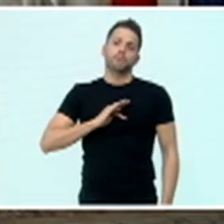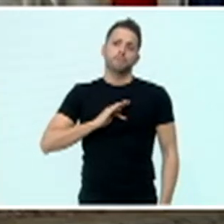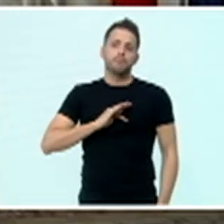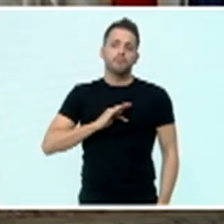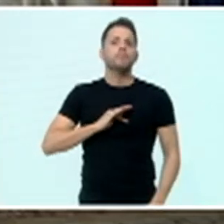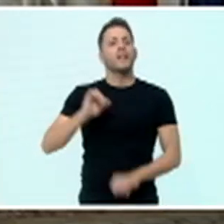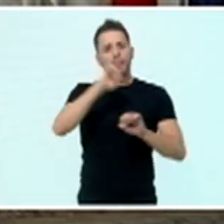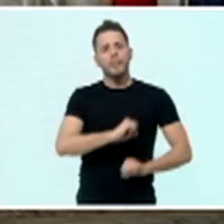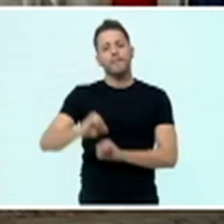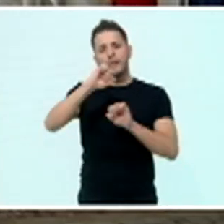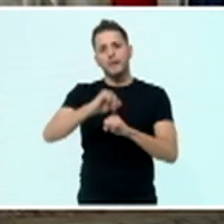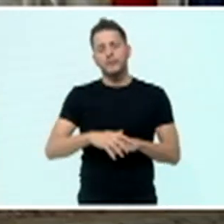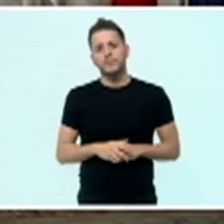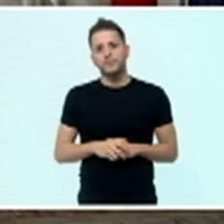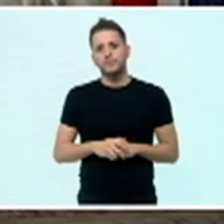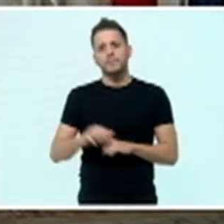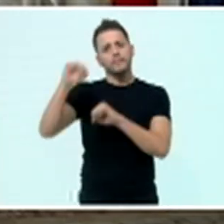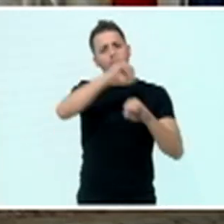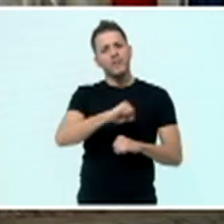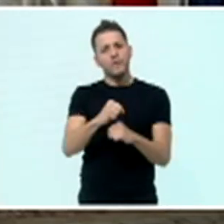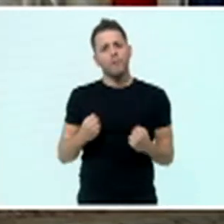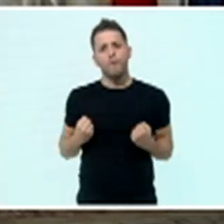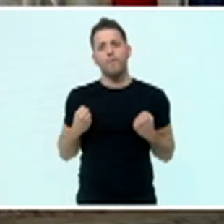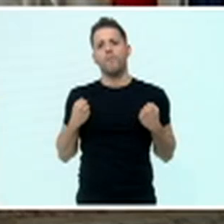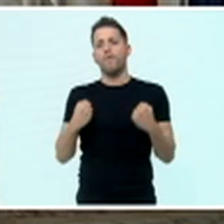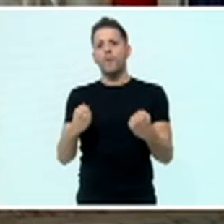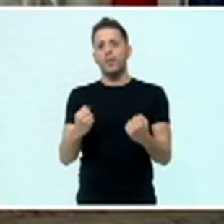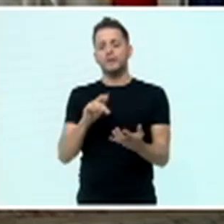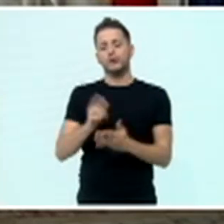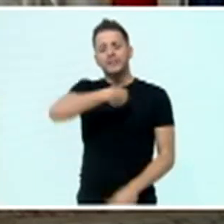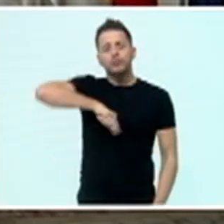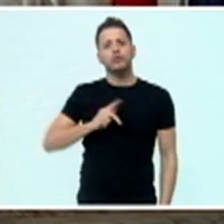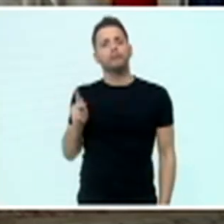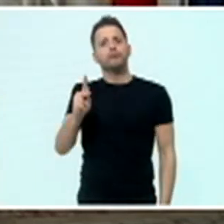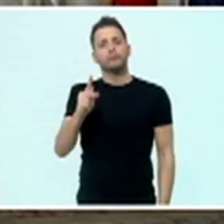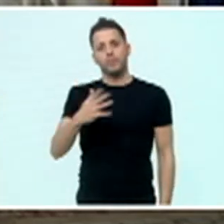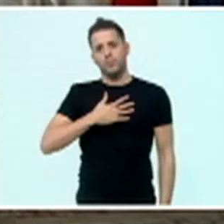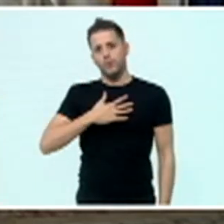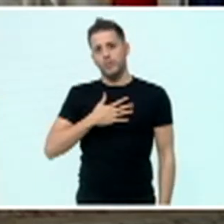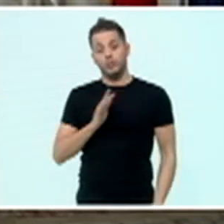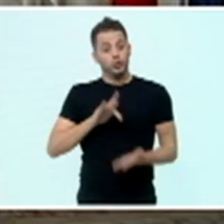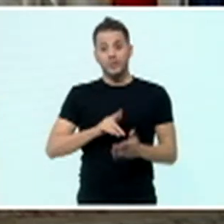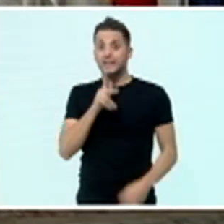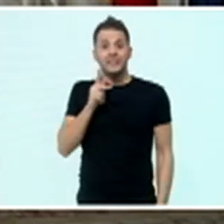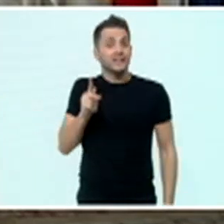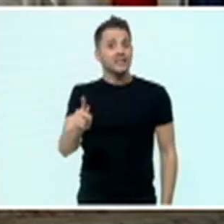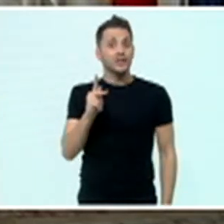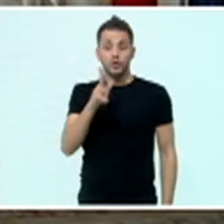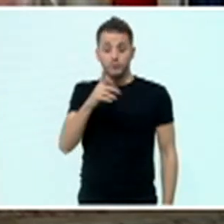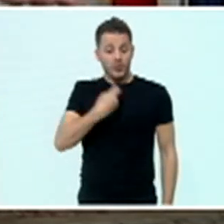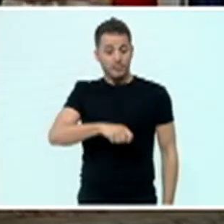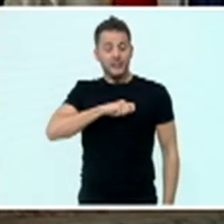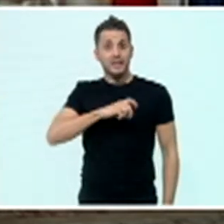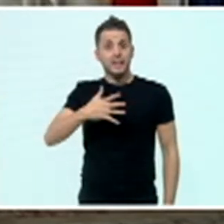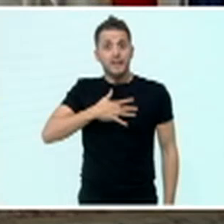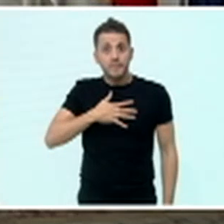defender. Defender con fuerza nuestros propios derechos, los derechos que tenemos como españoles, los derechos de